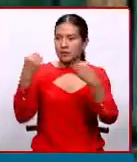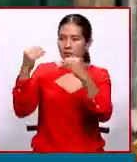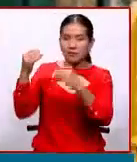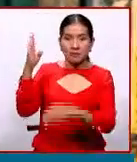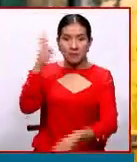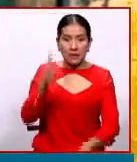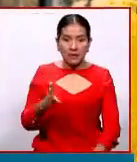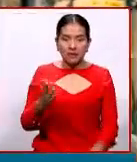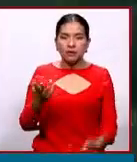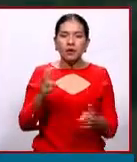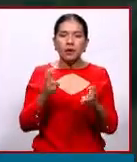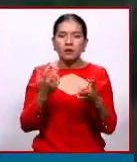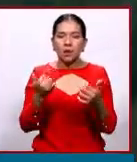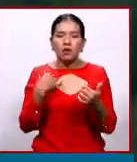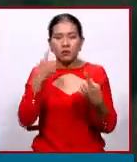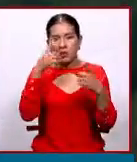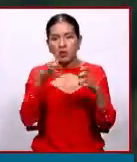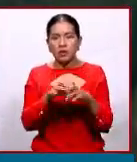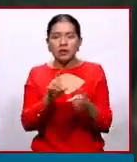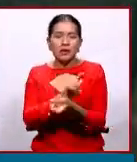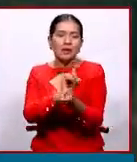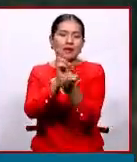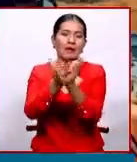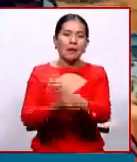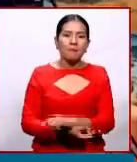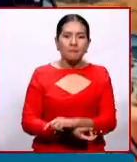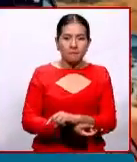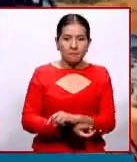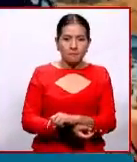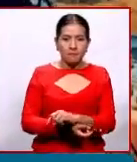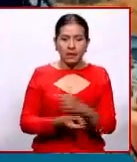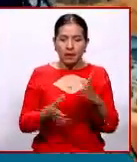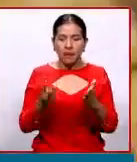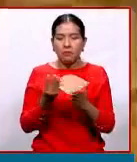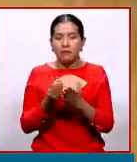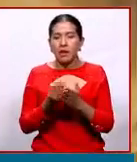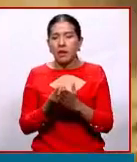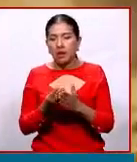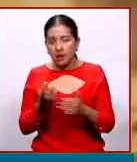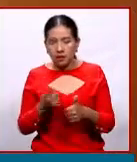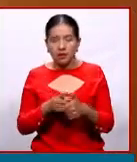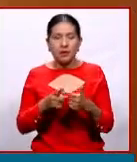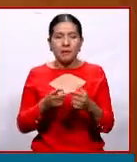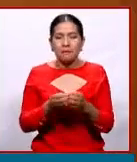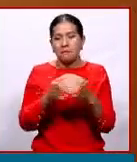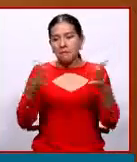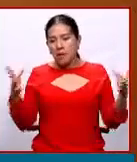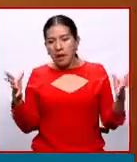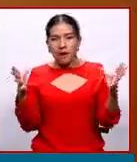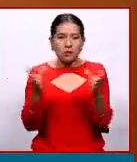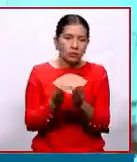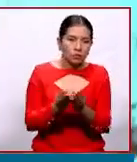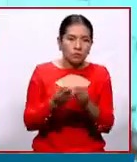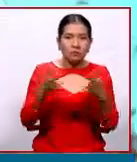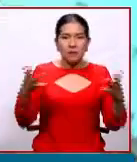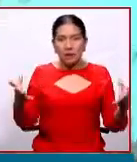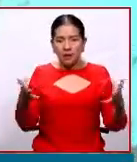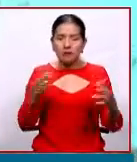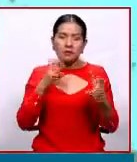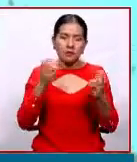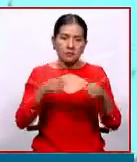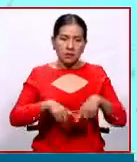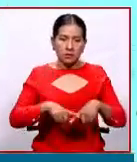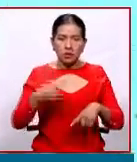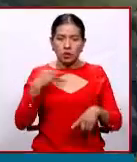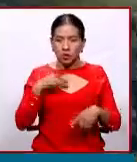es cambiar las condiciones contractuales que teníamos en términos de precio, en términos de volúmenes que estábamos obligados a